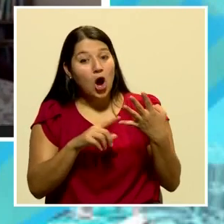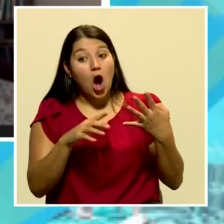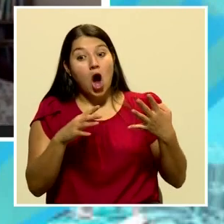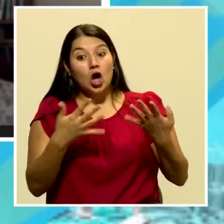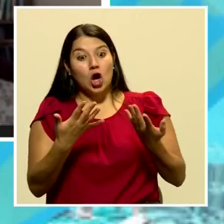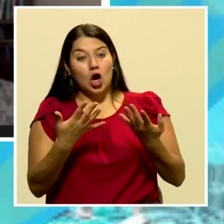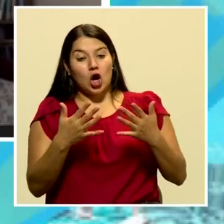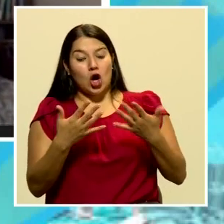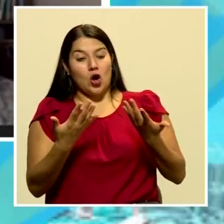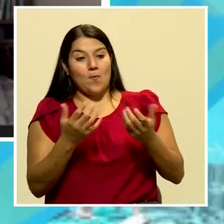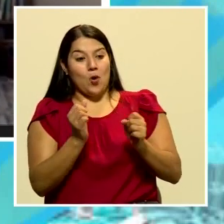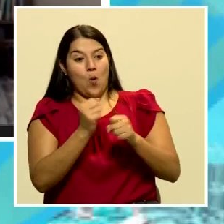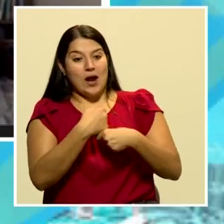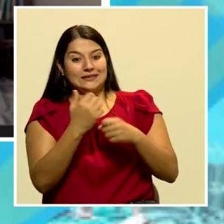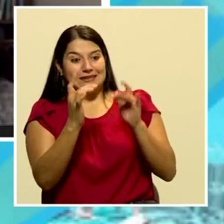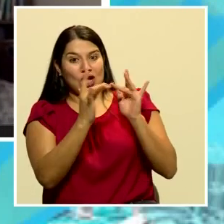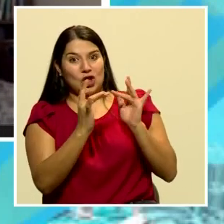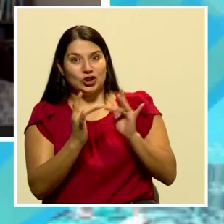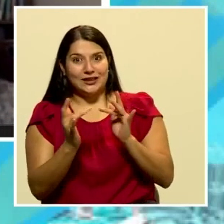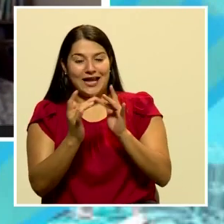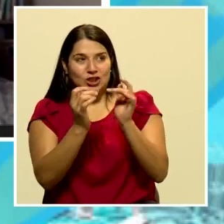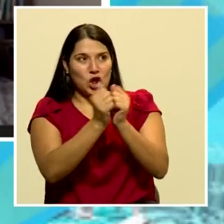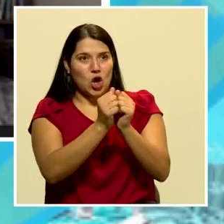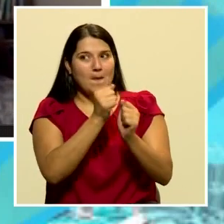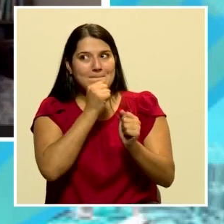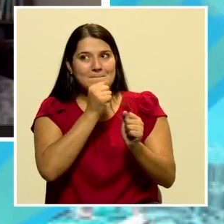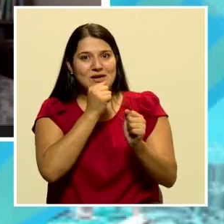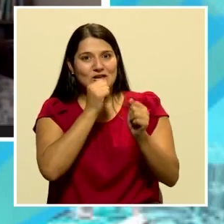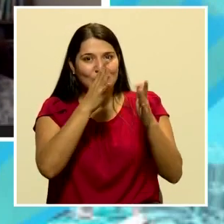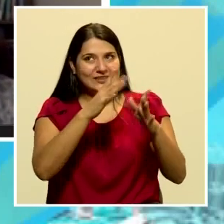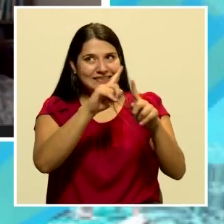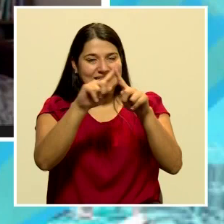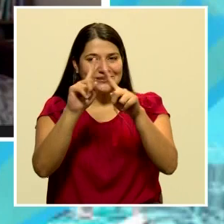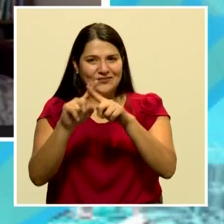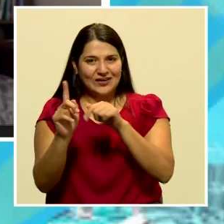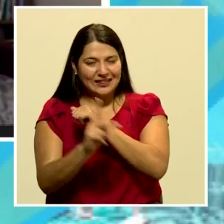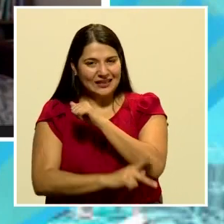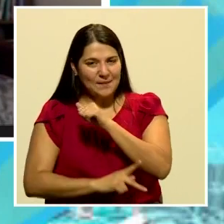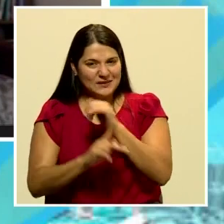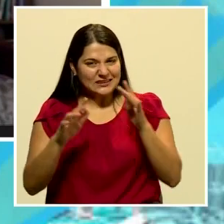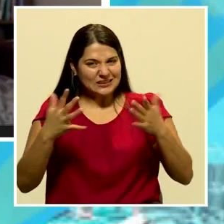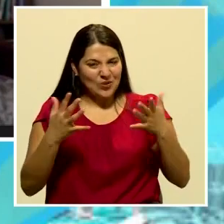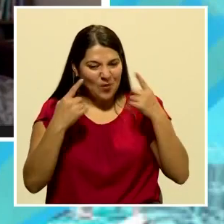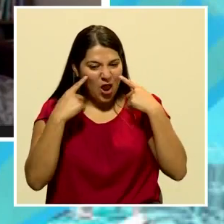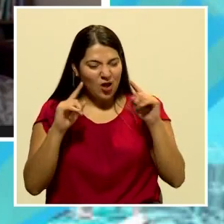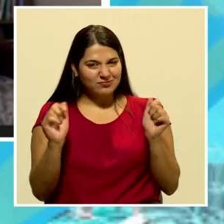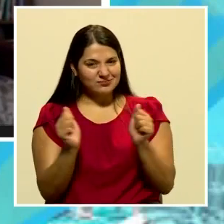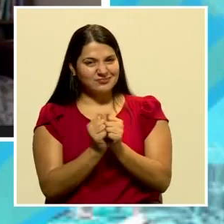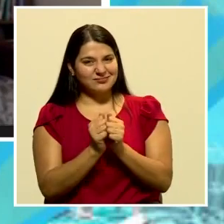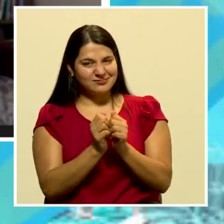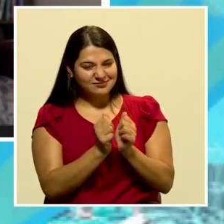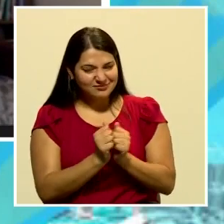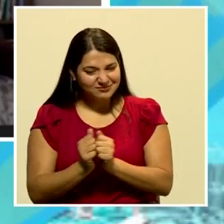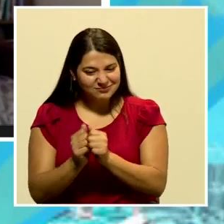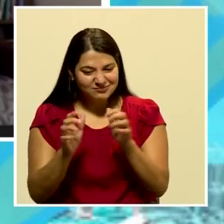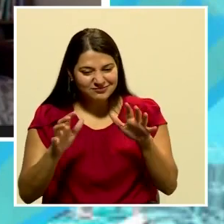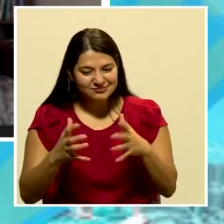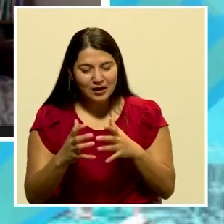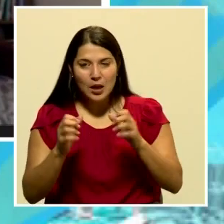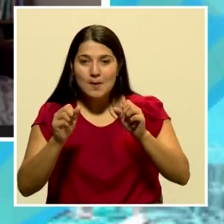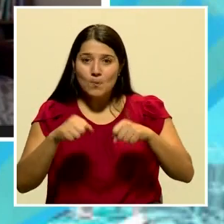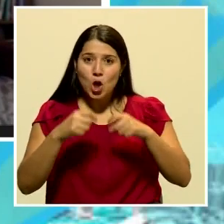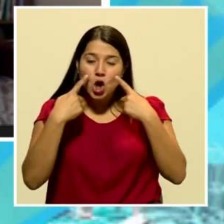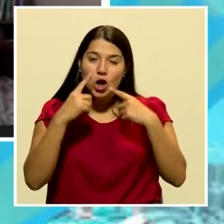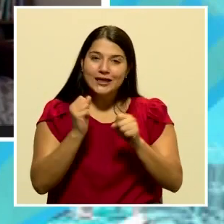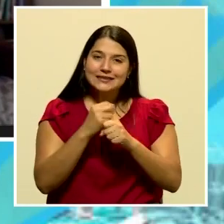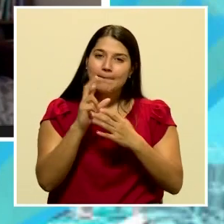¿Cómo hacen esta cosa tan impresionante de juntar un montón de periodistas y ponerlos a un proyecto